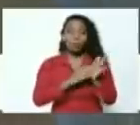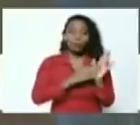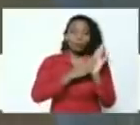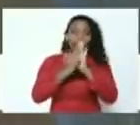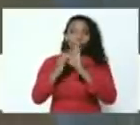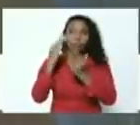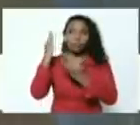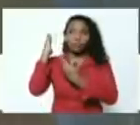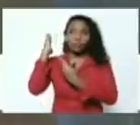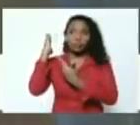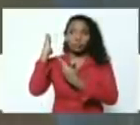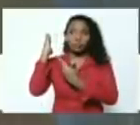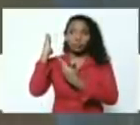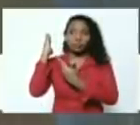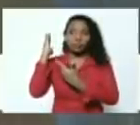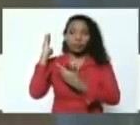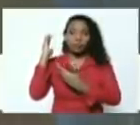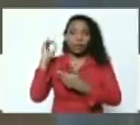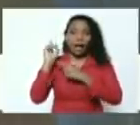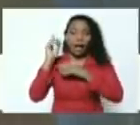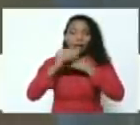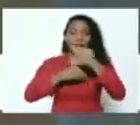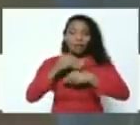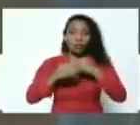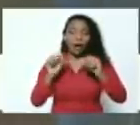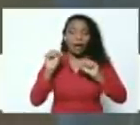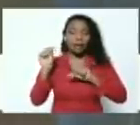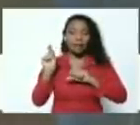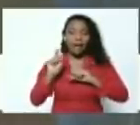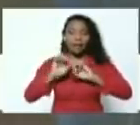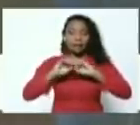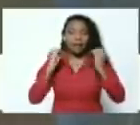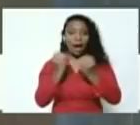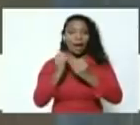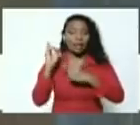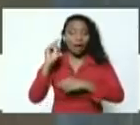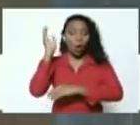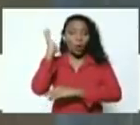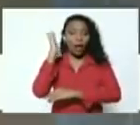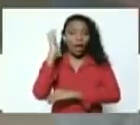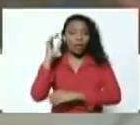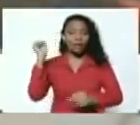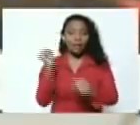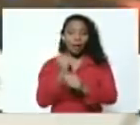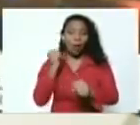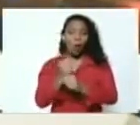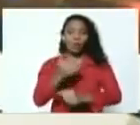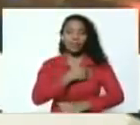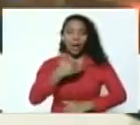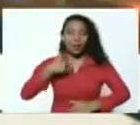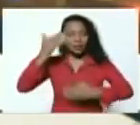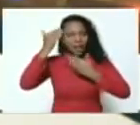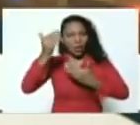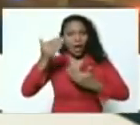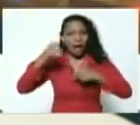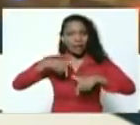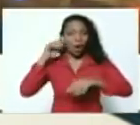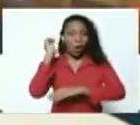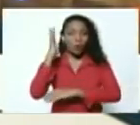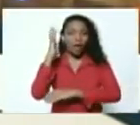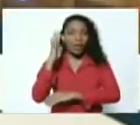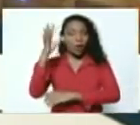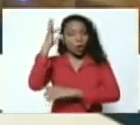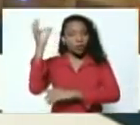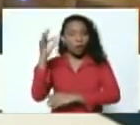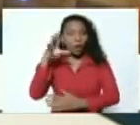lo tenemos presidiendo esta sala y esta jornada de trabajo. Quiero saludar en esta jornada del